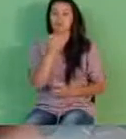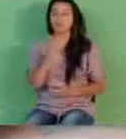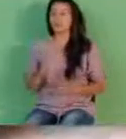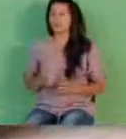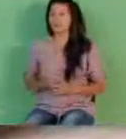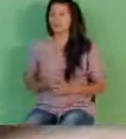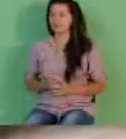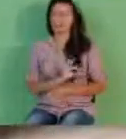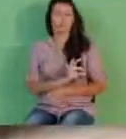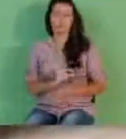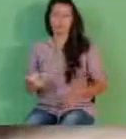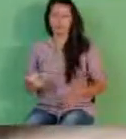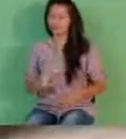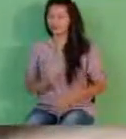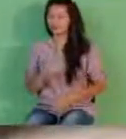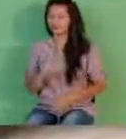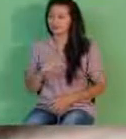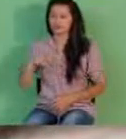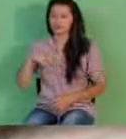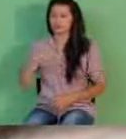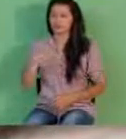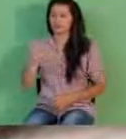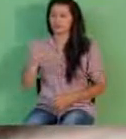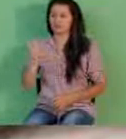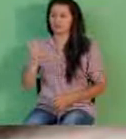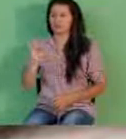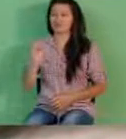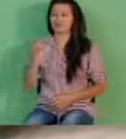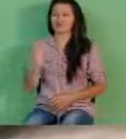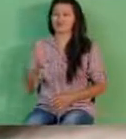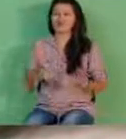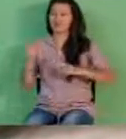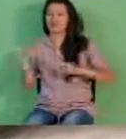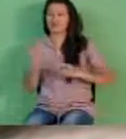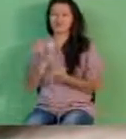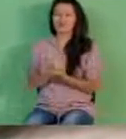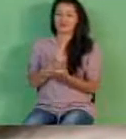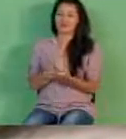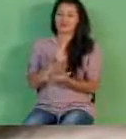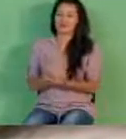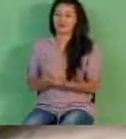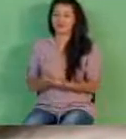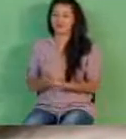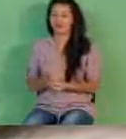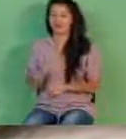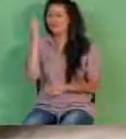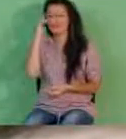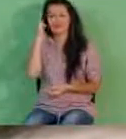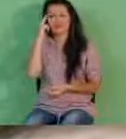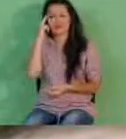dos campañas una para pólvora otra contra el ajo y la verdad no sabíamos que